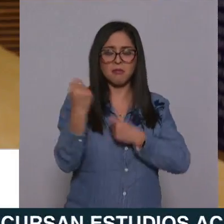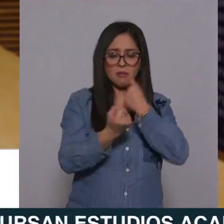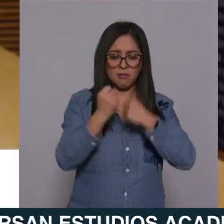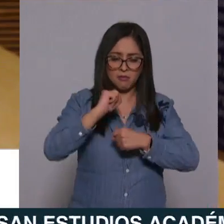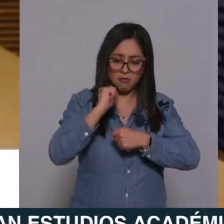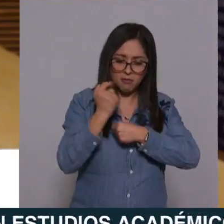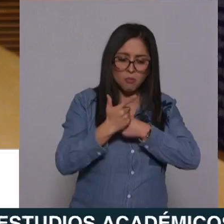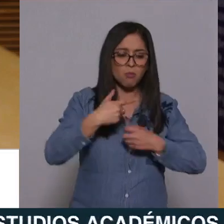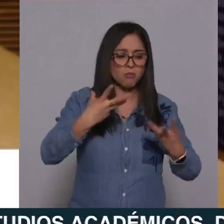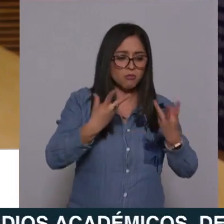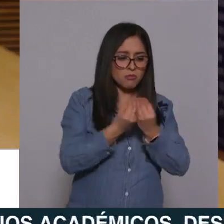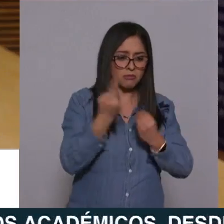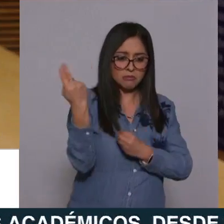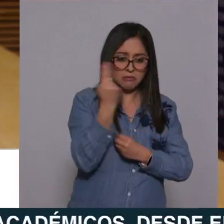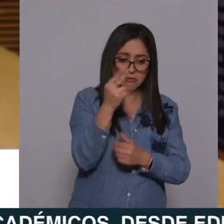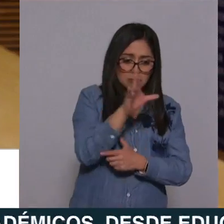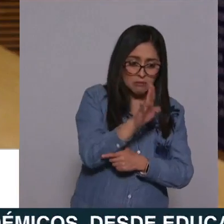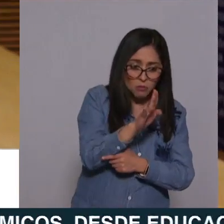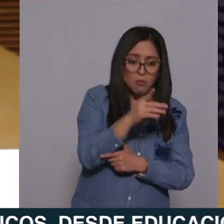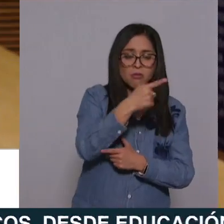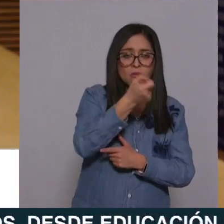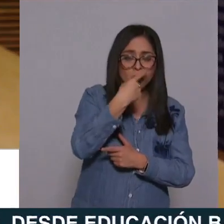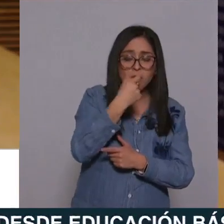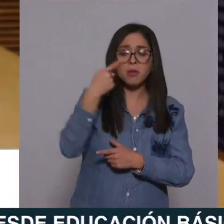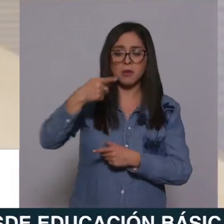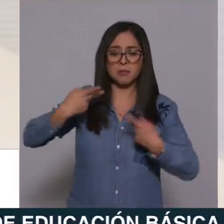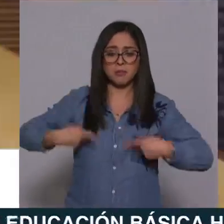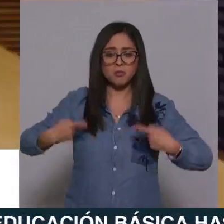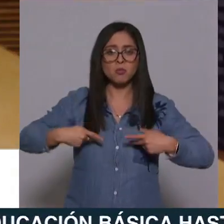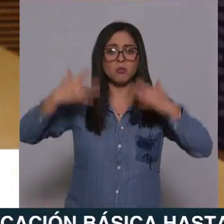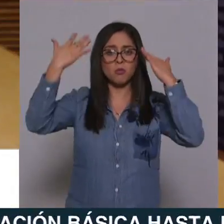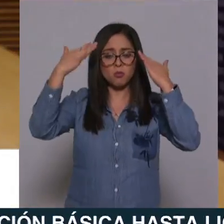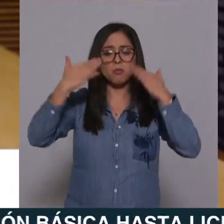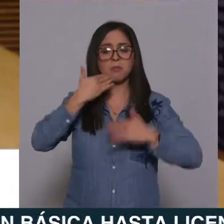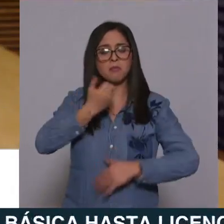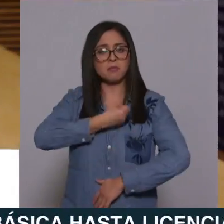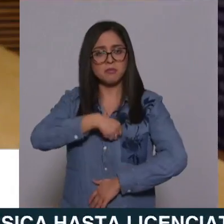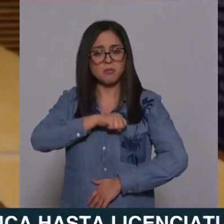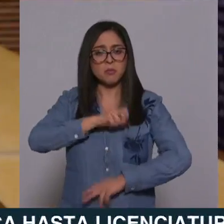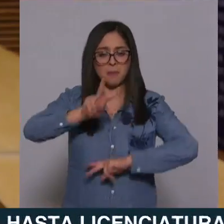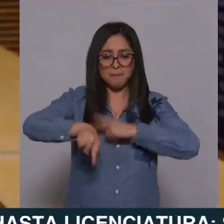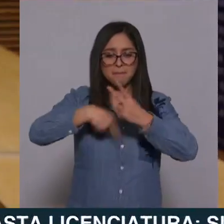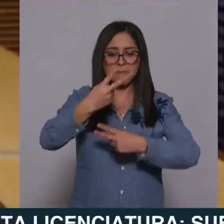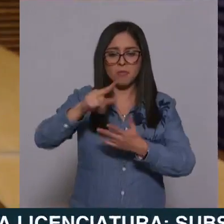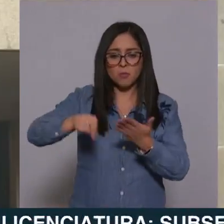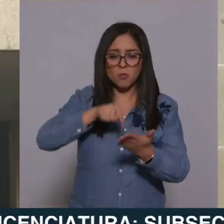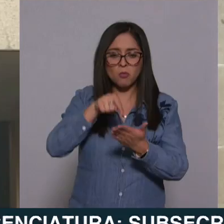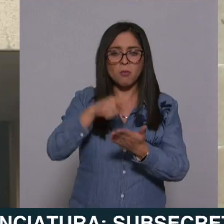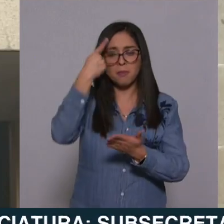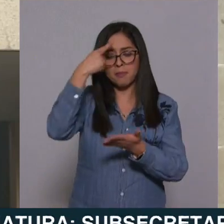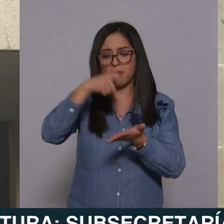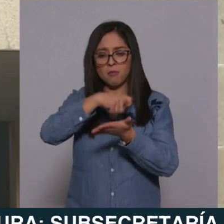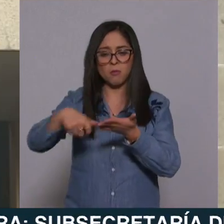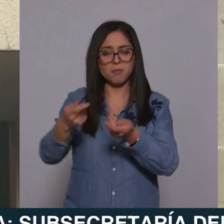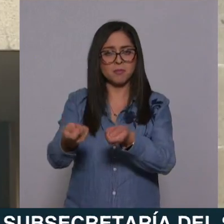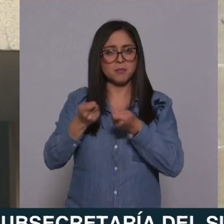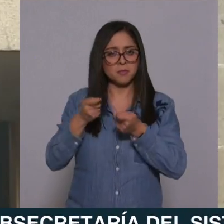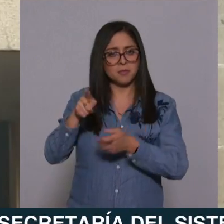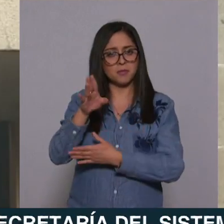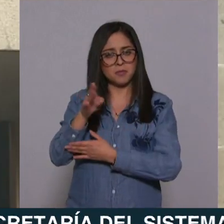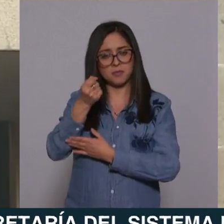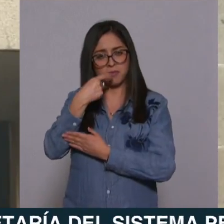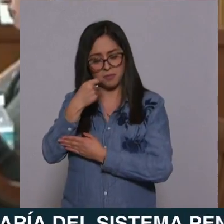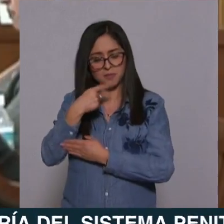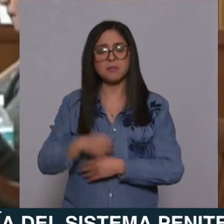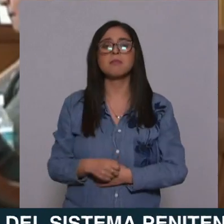médico cannabinoide y los adultos responsables, sanos, va a un establecimiento destinado para ello. En agosto de